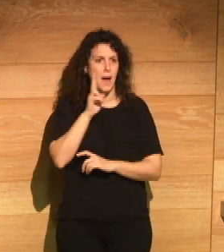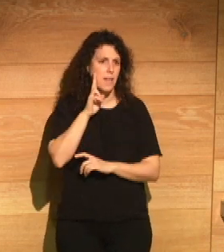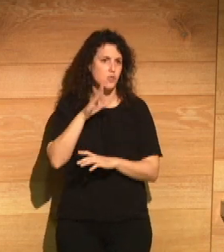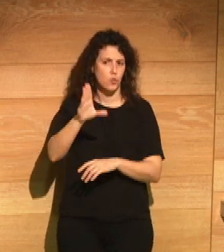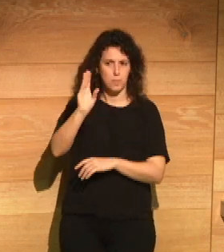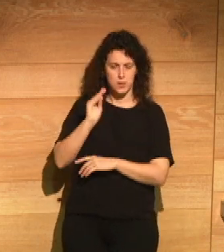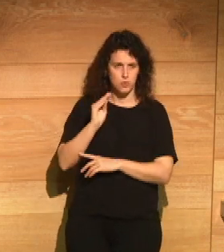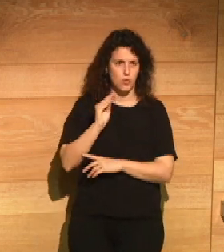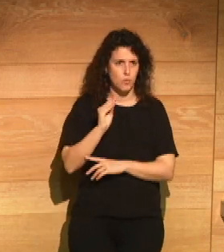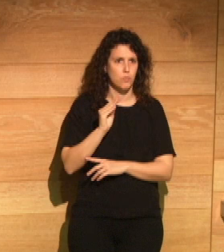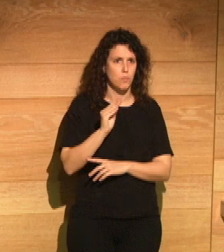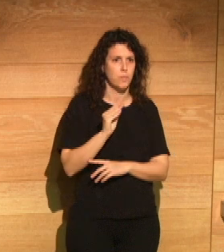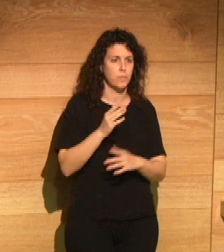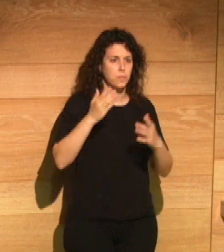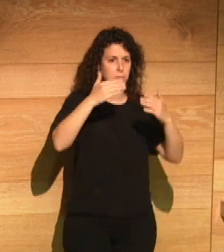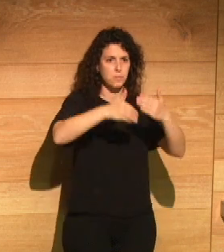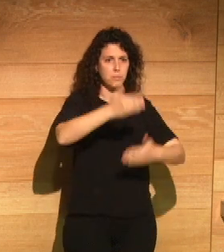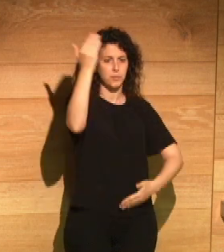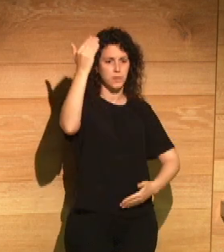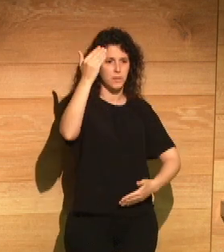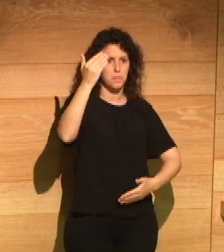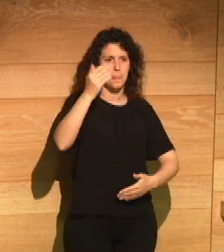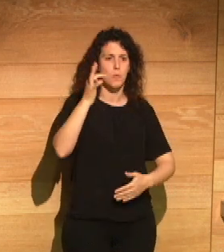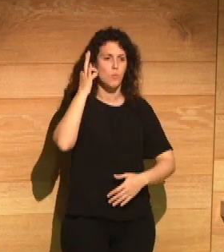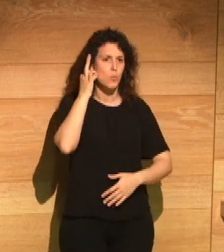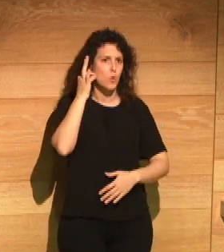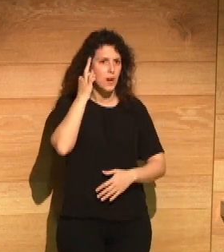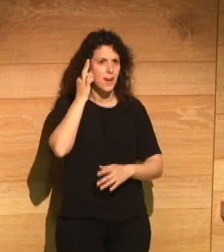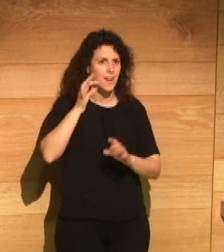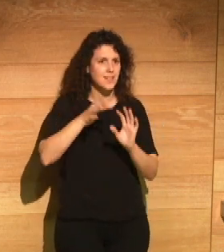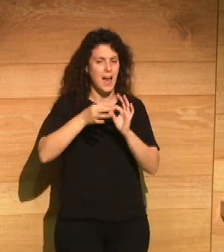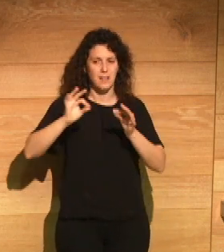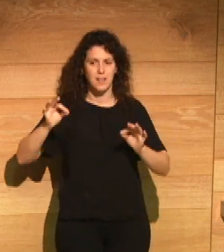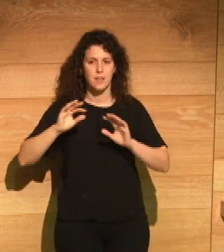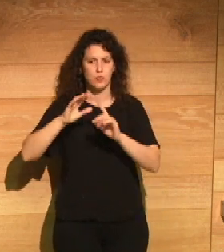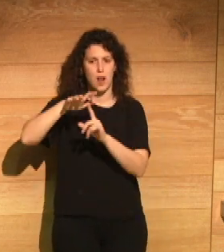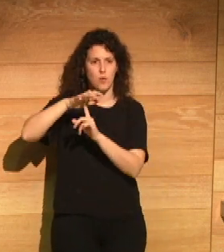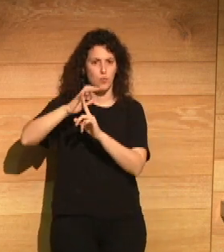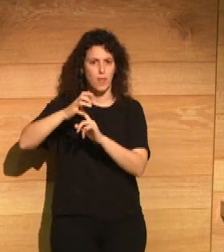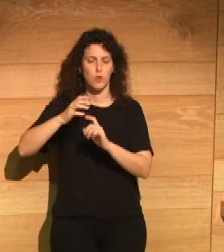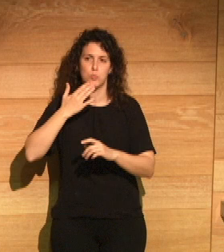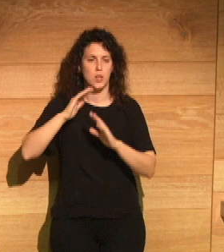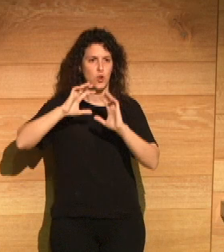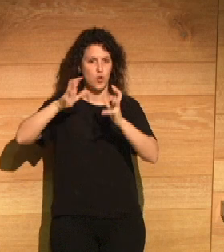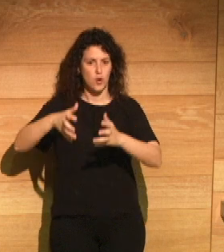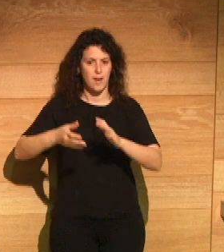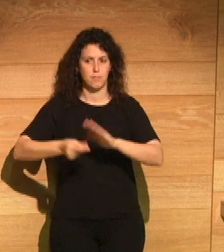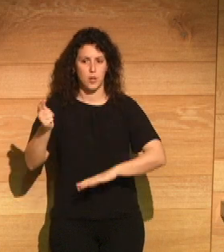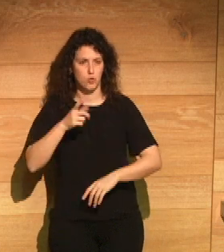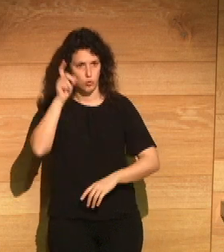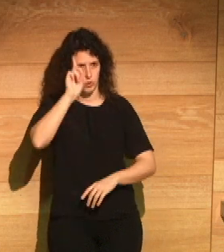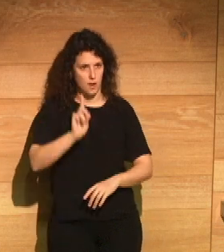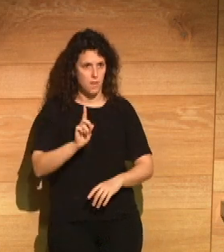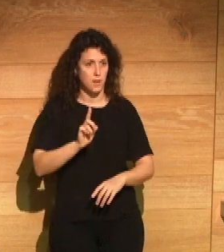mundo femenino, de mujeres atadas a una rueda noria de la que no pueden o no saben cómo escapar. La autora ha creado una